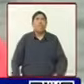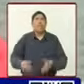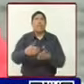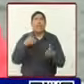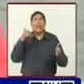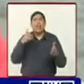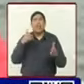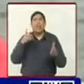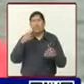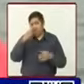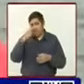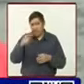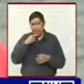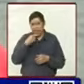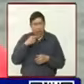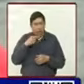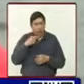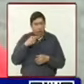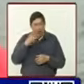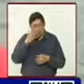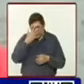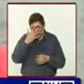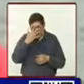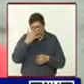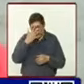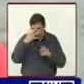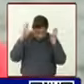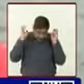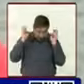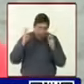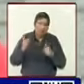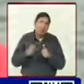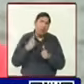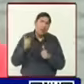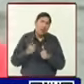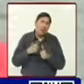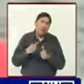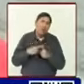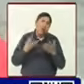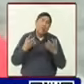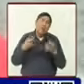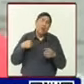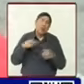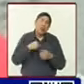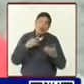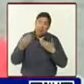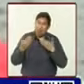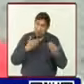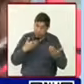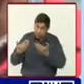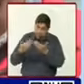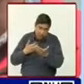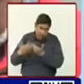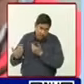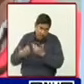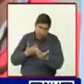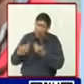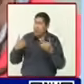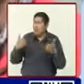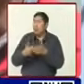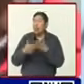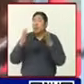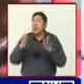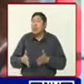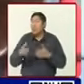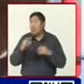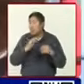Antes de intervenir, de dar alguna versión, primero queremos socializar, ¿no? Tal vez de